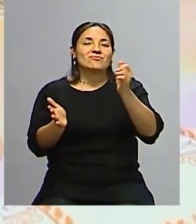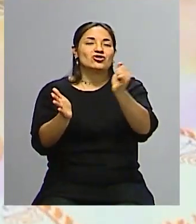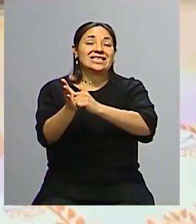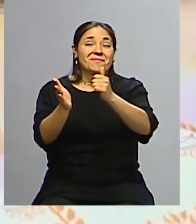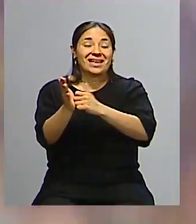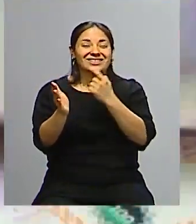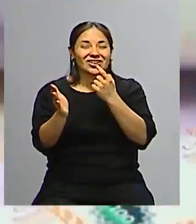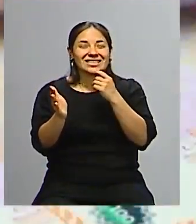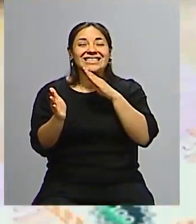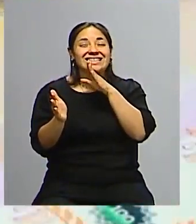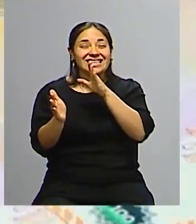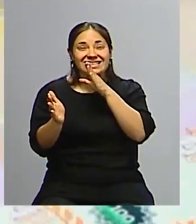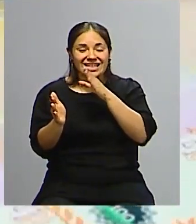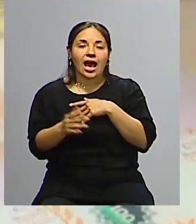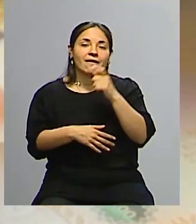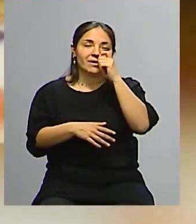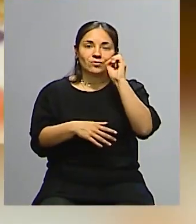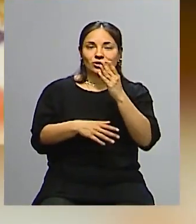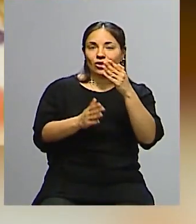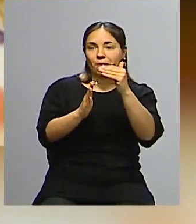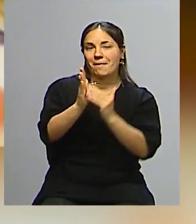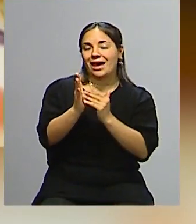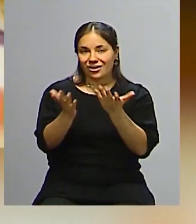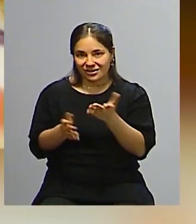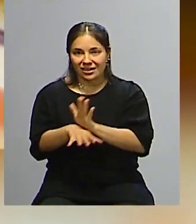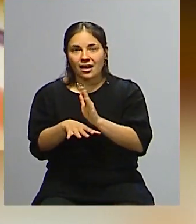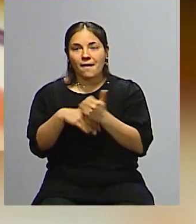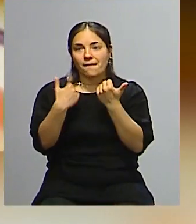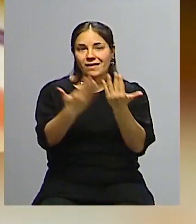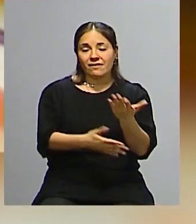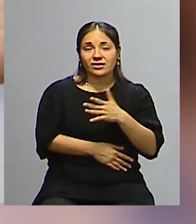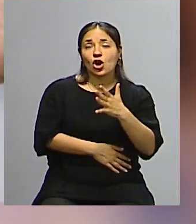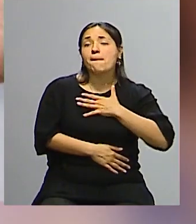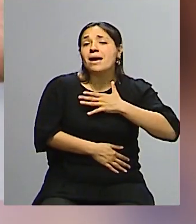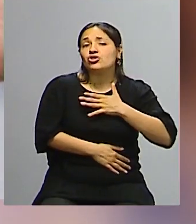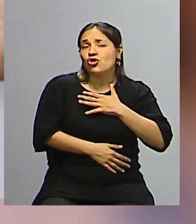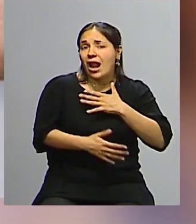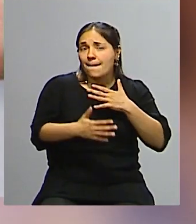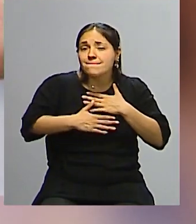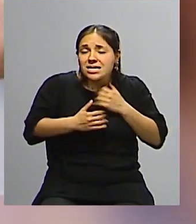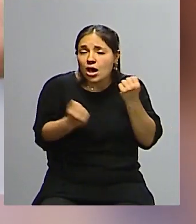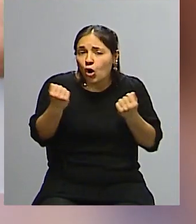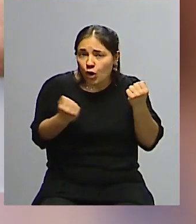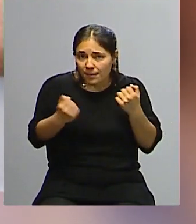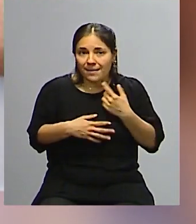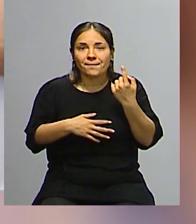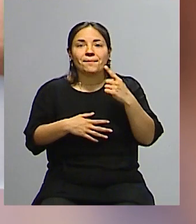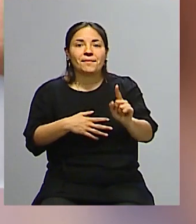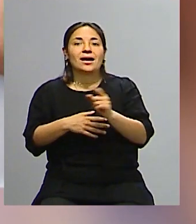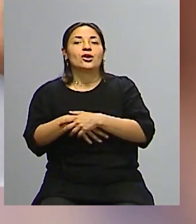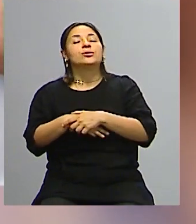Y por ahí... Porque puede significar un beneficio para el bolsillo. Claro, pero deja ¿no? de